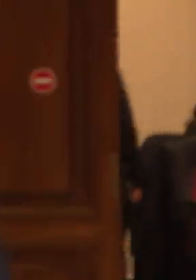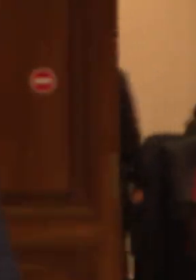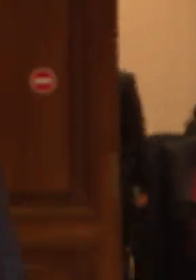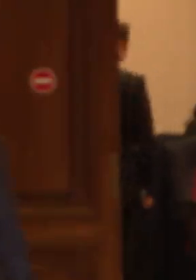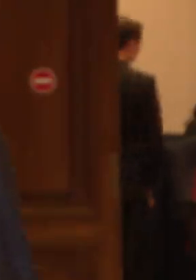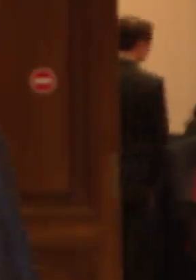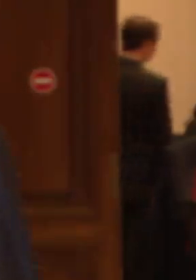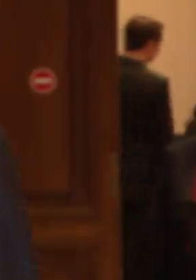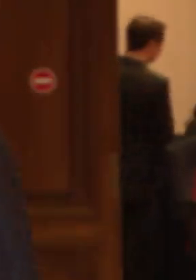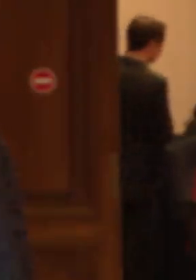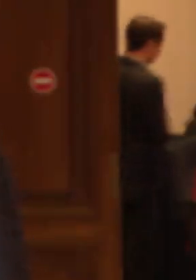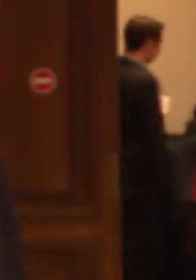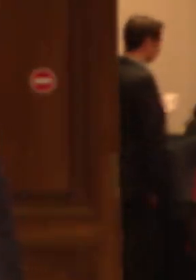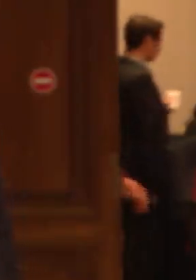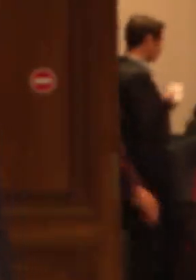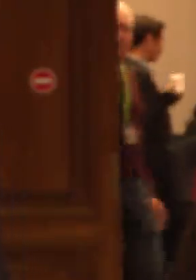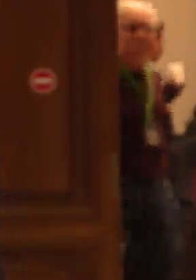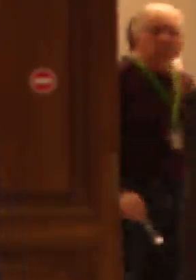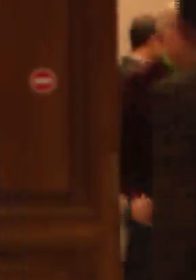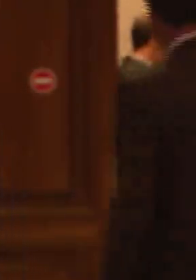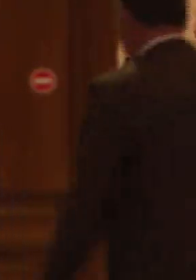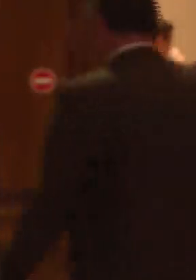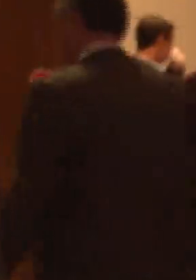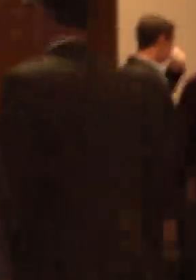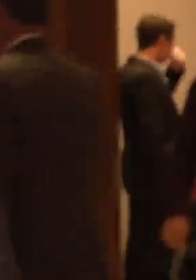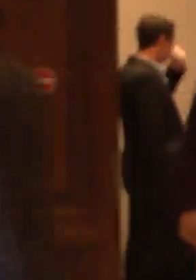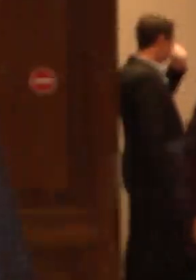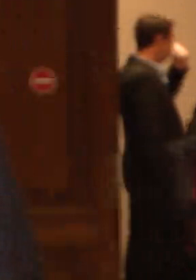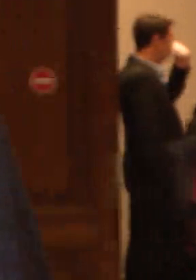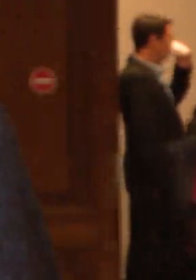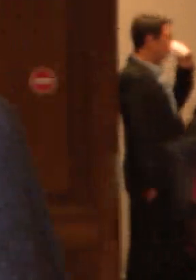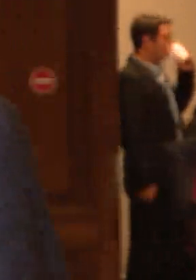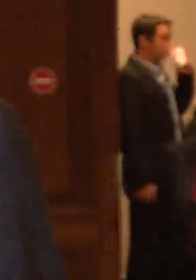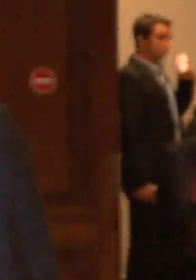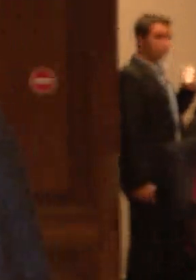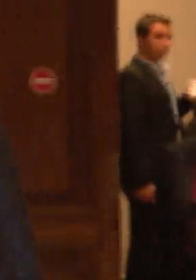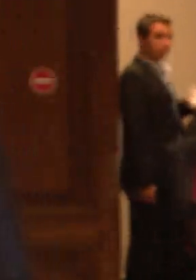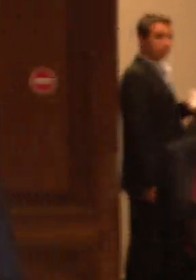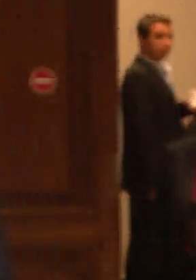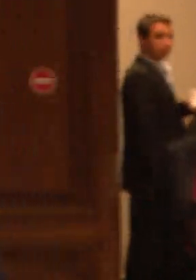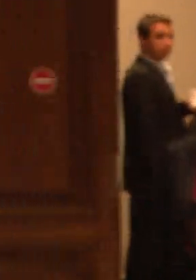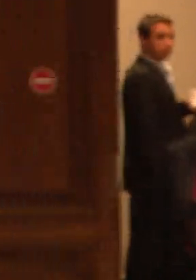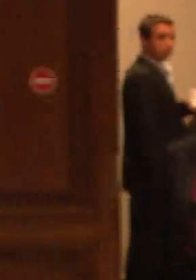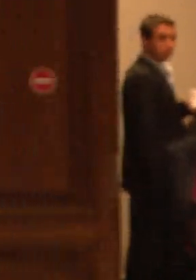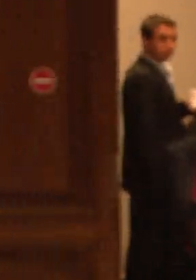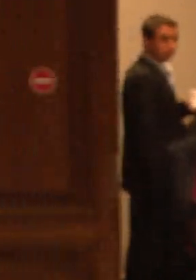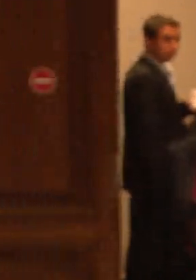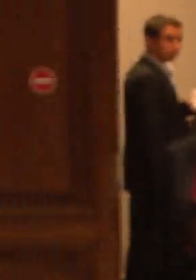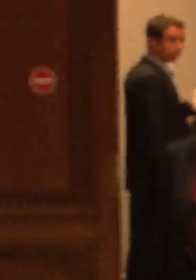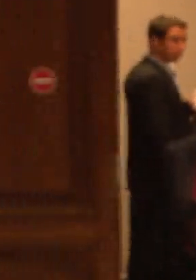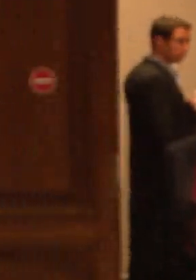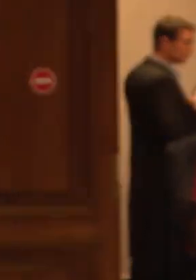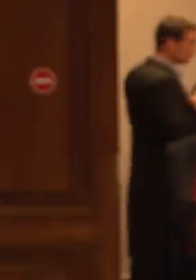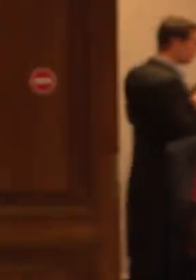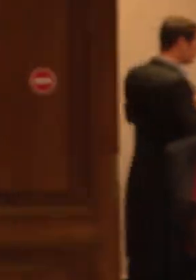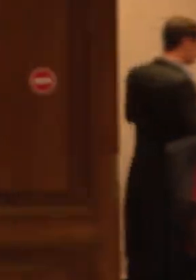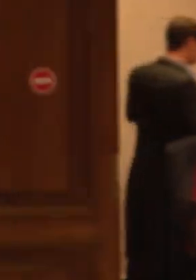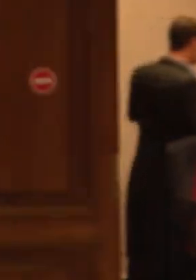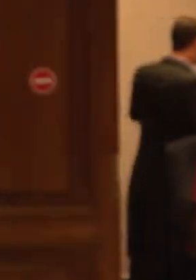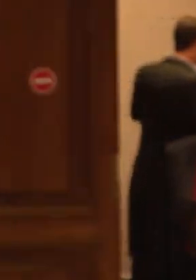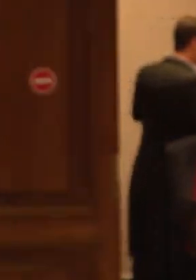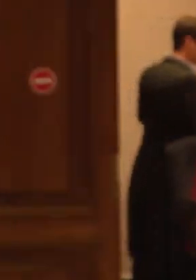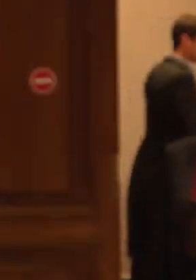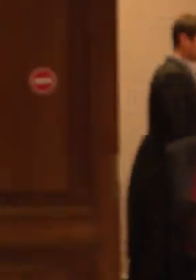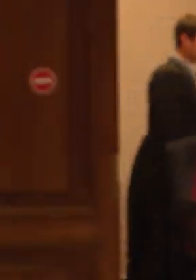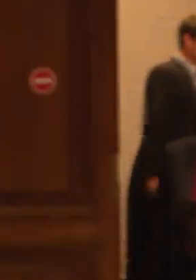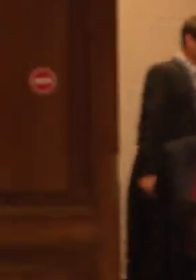1875. Es decir, no estamos creando un delito nuevo y dándole efecto retroactivo. Lo que le estamos dando efecto